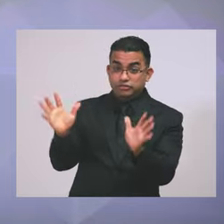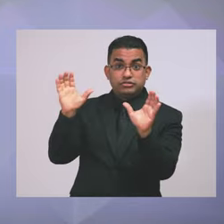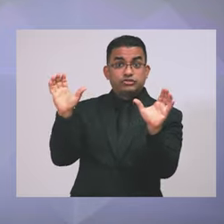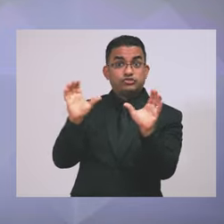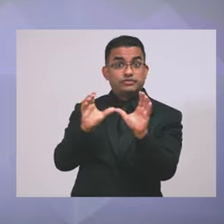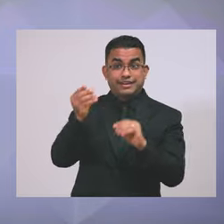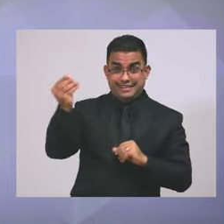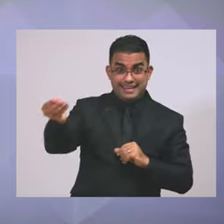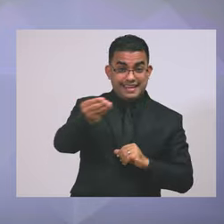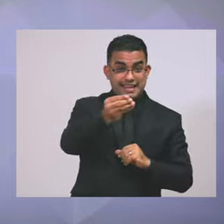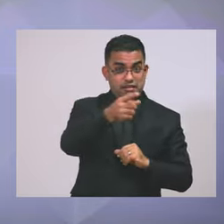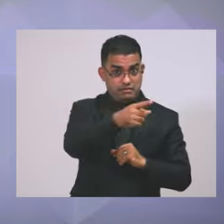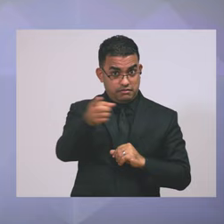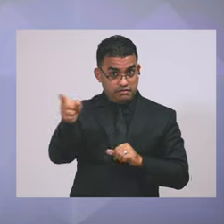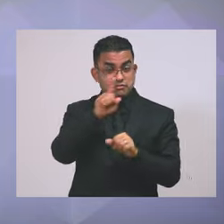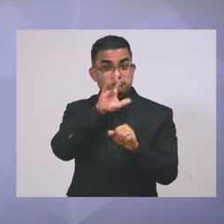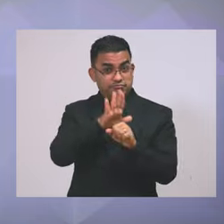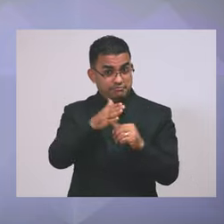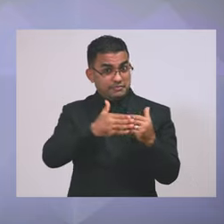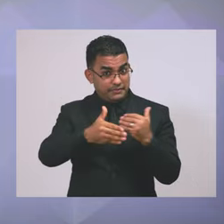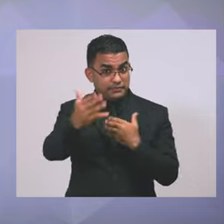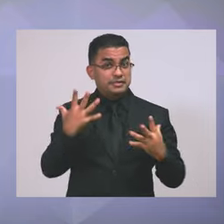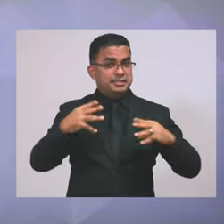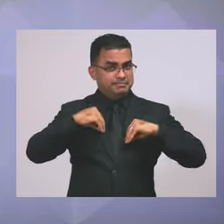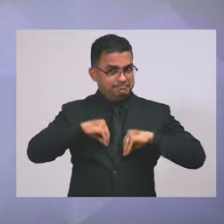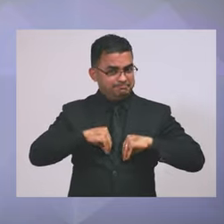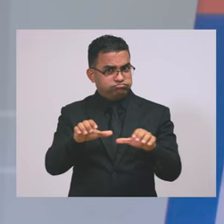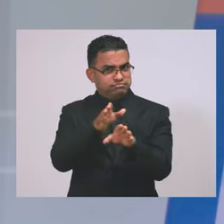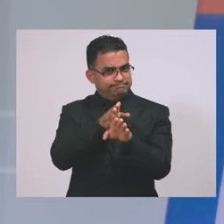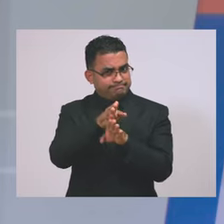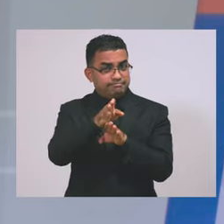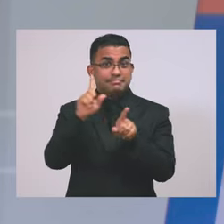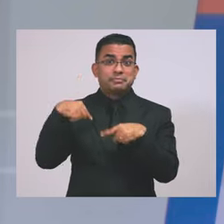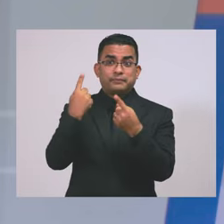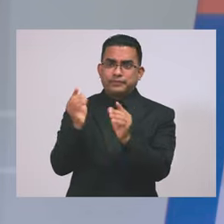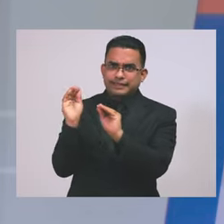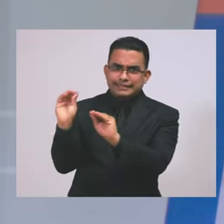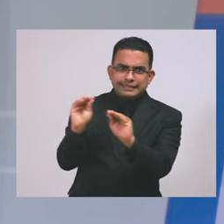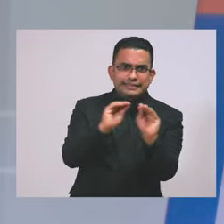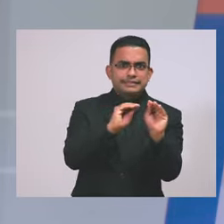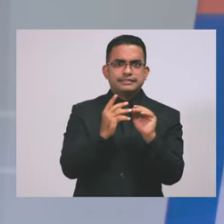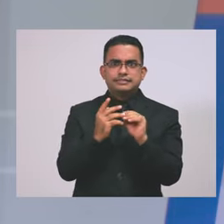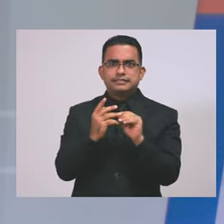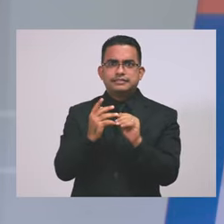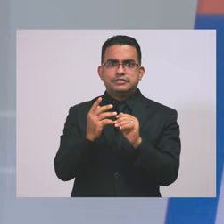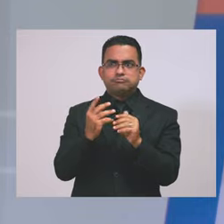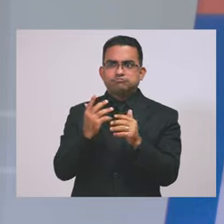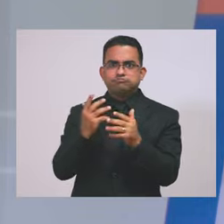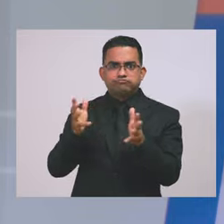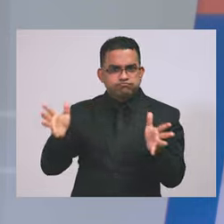con títulos que más que derechos crean deberes fieles a las enseñanzas recibidas